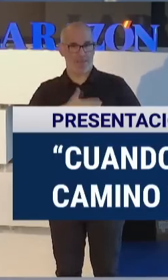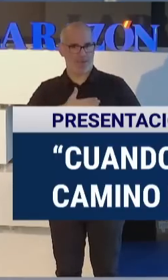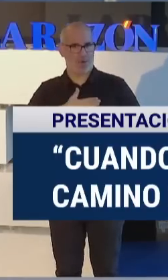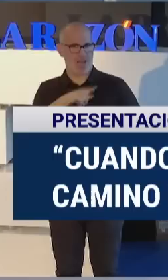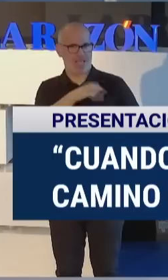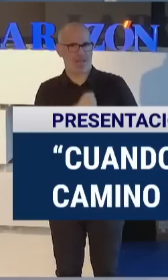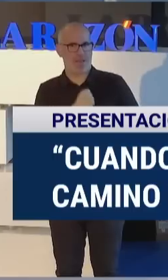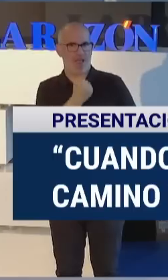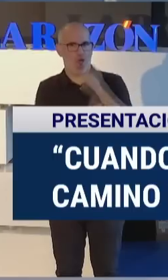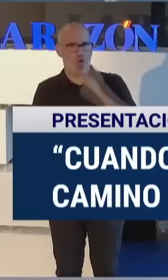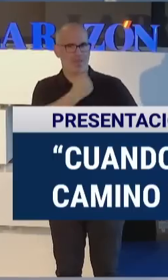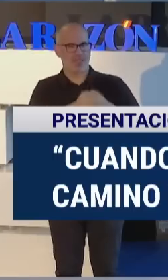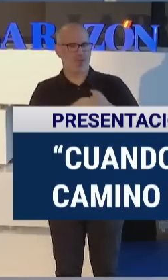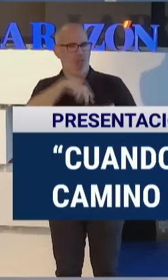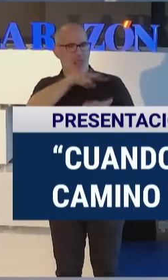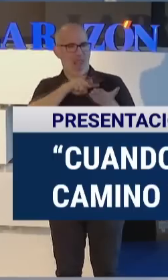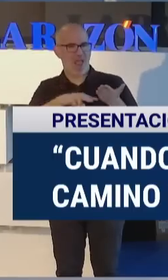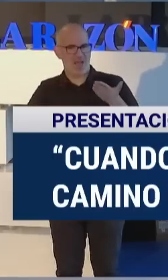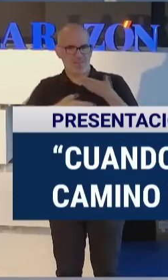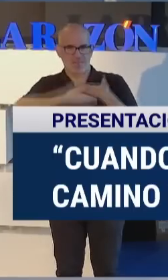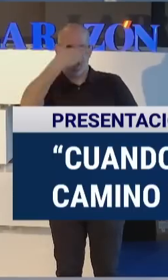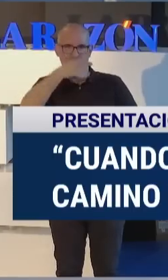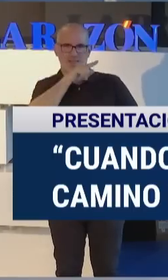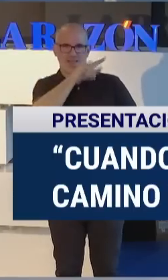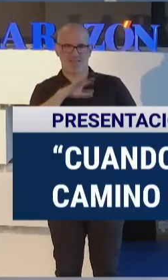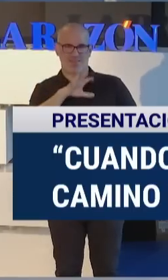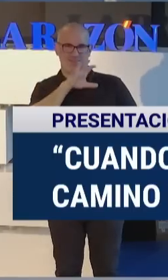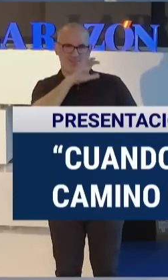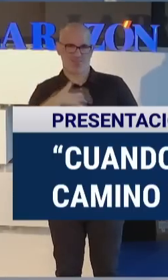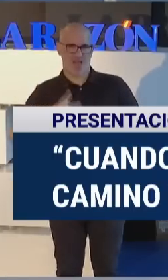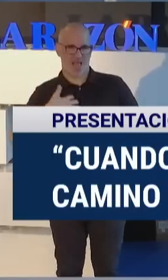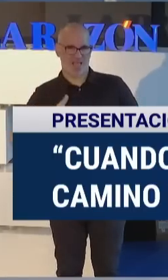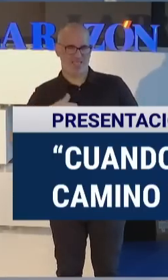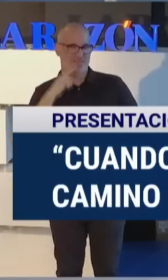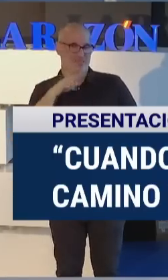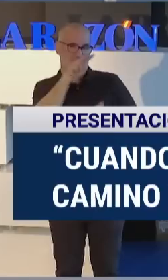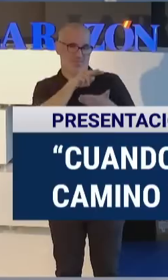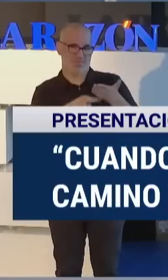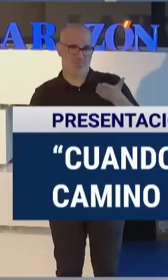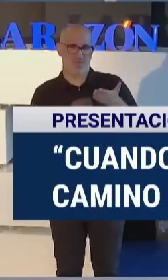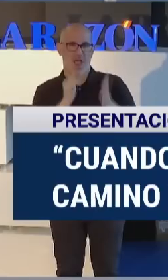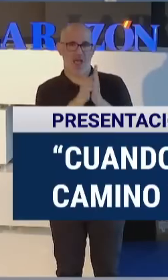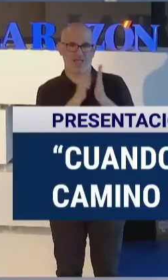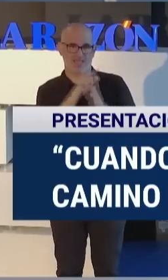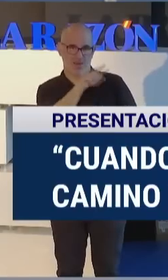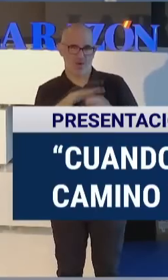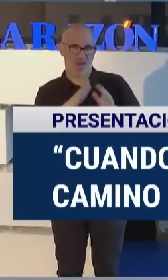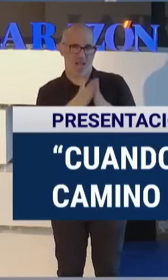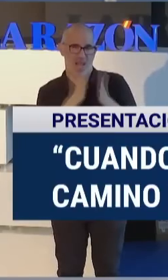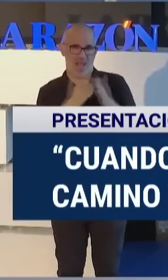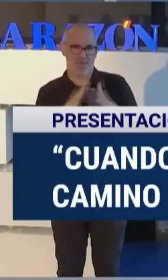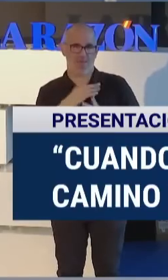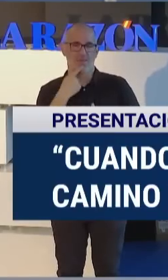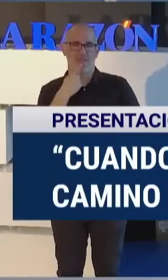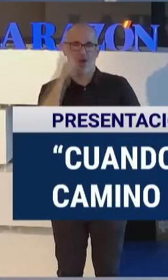cuando yo leí el artículo de Murray Newton Rothbard, Monopolio y Competencia, que es parte de ese libro maravilloso, El